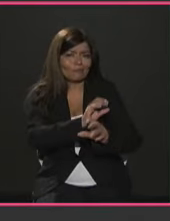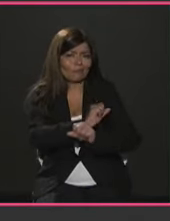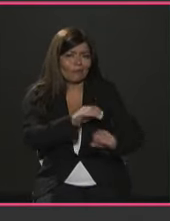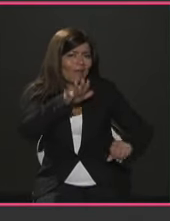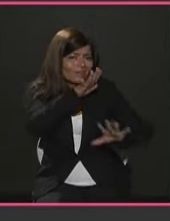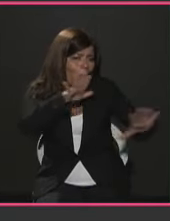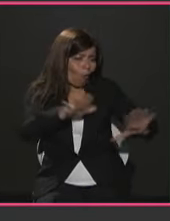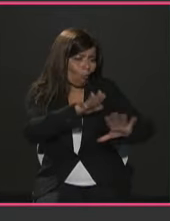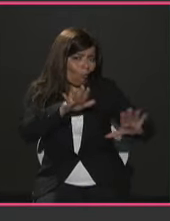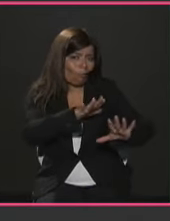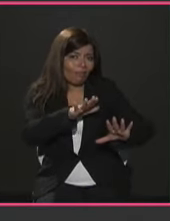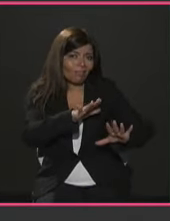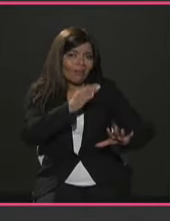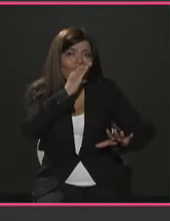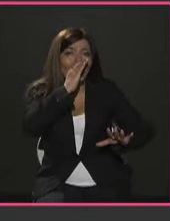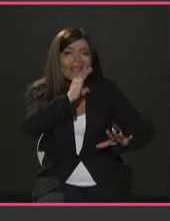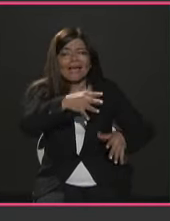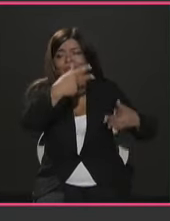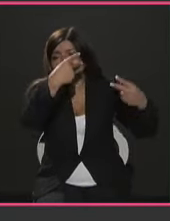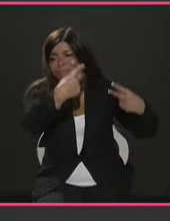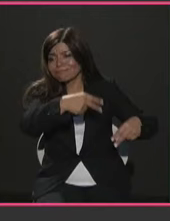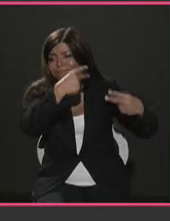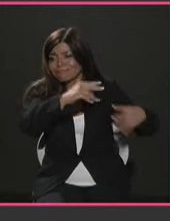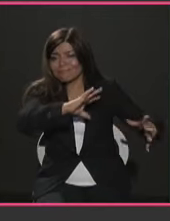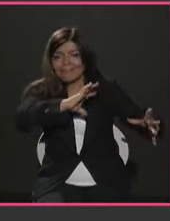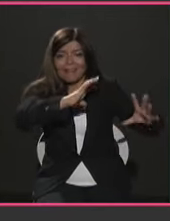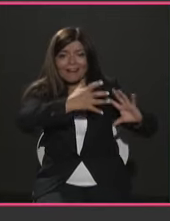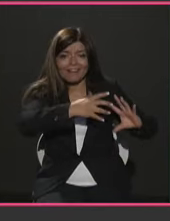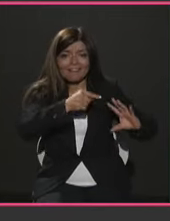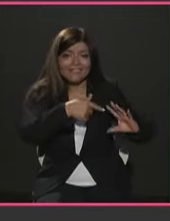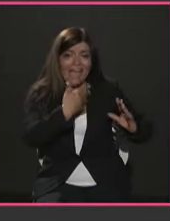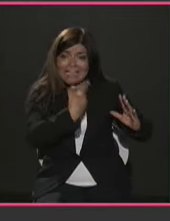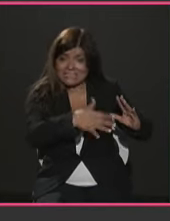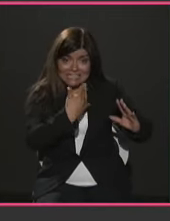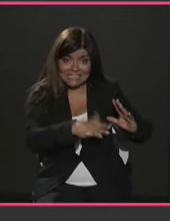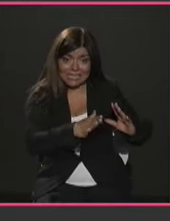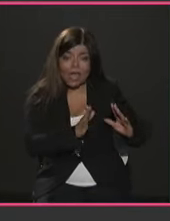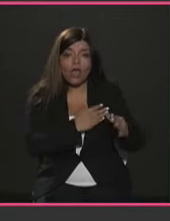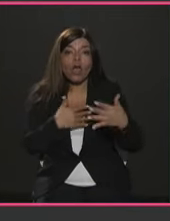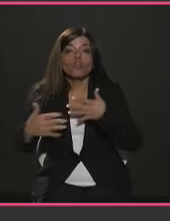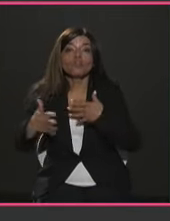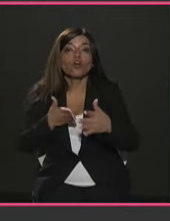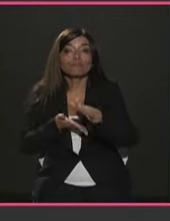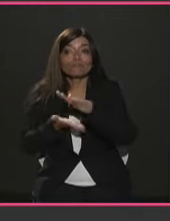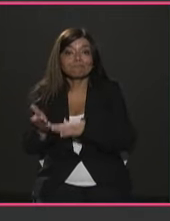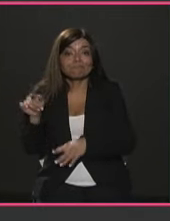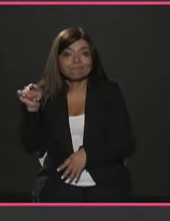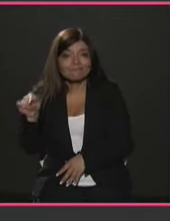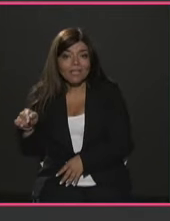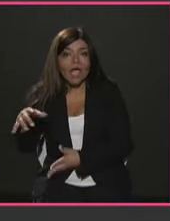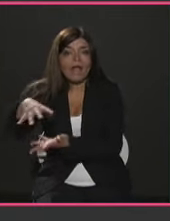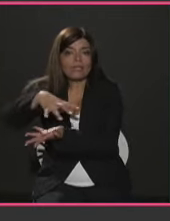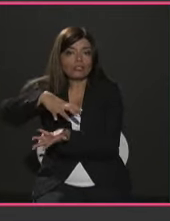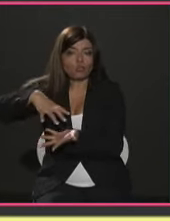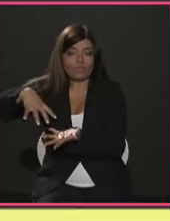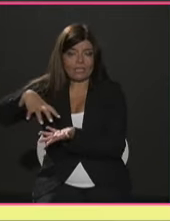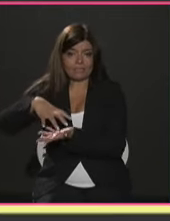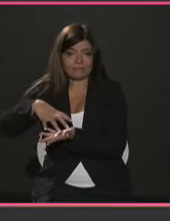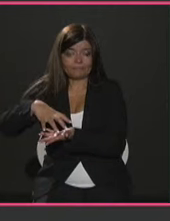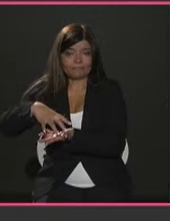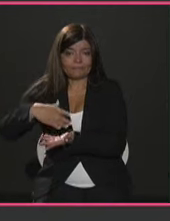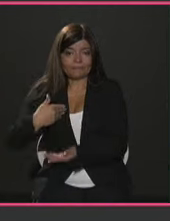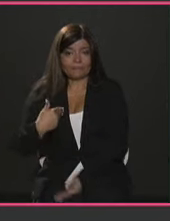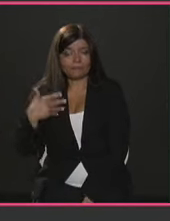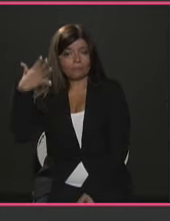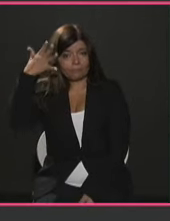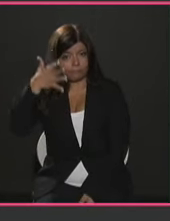ocupado el campo ya es todo propiedad en el planeta donde están llegando Es a las ciudades Entonces cuando yo hablo en